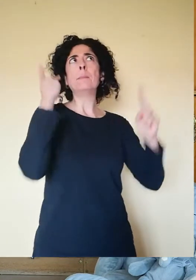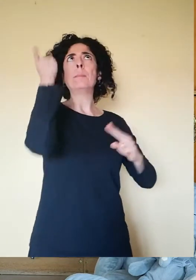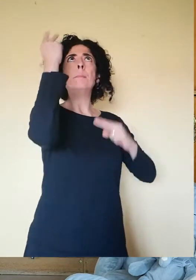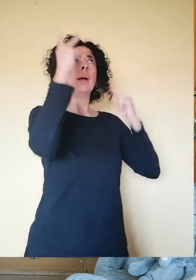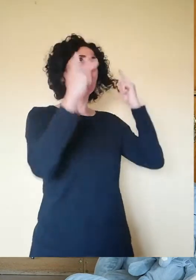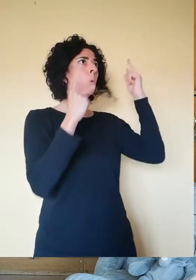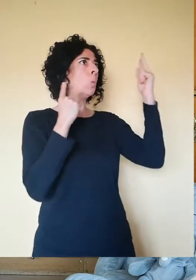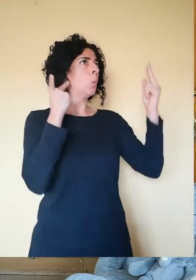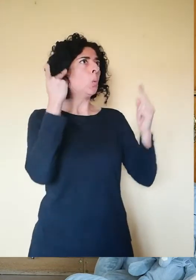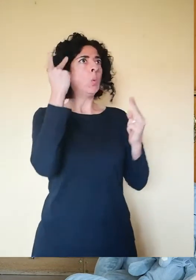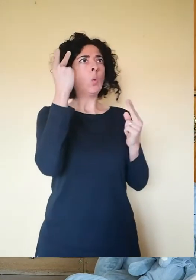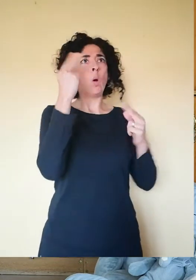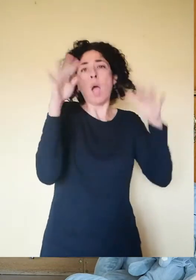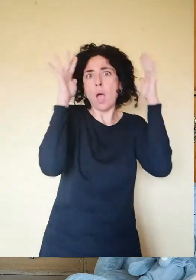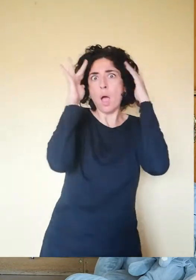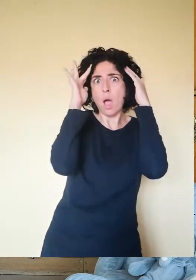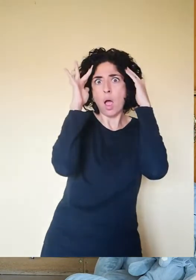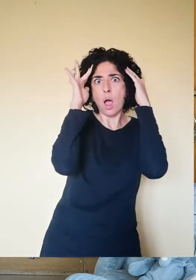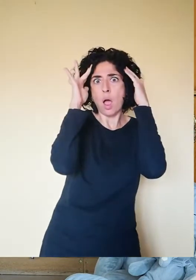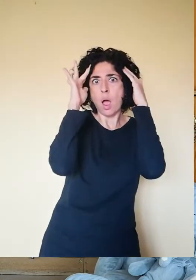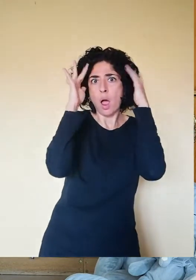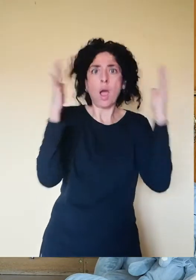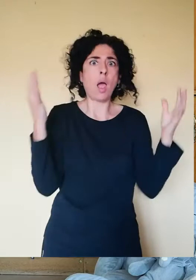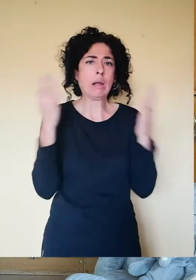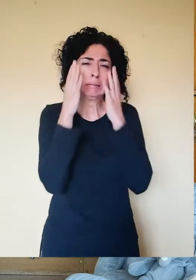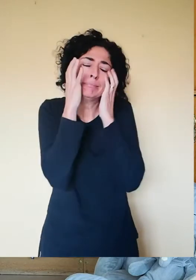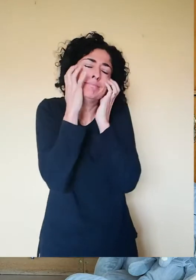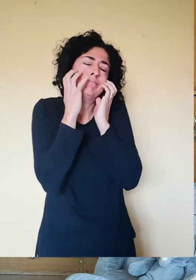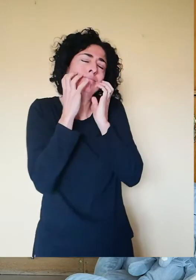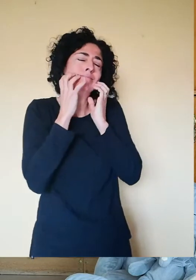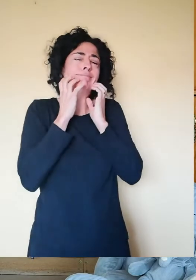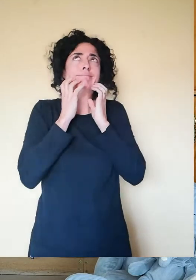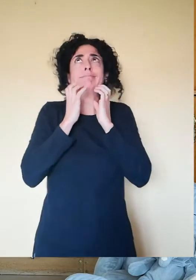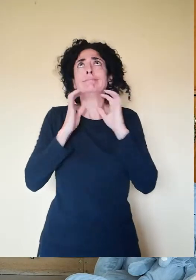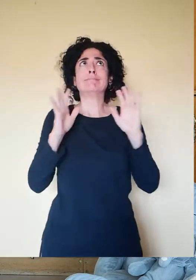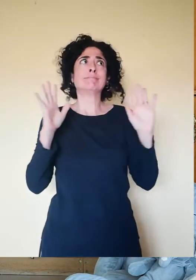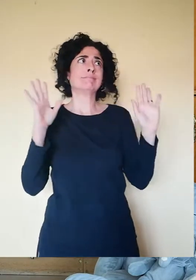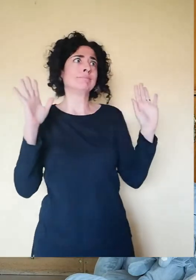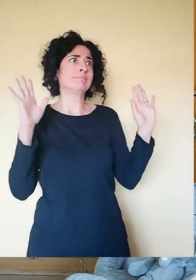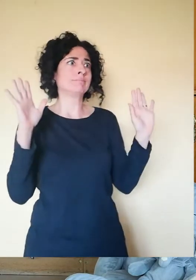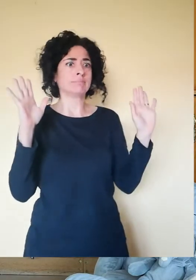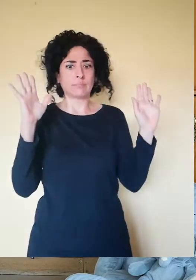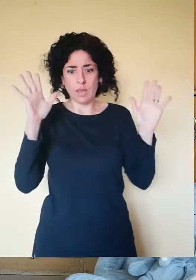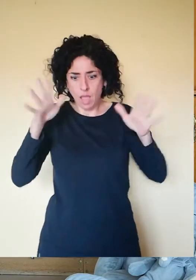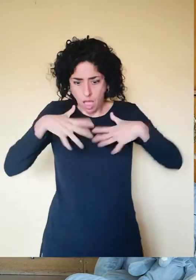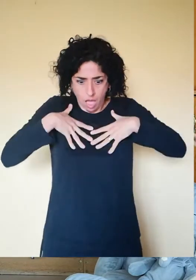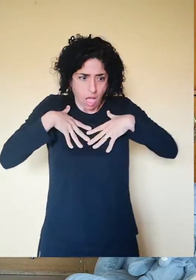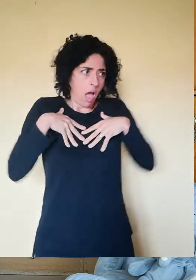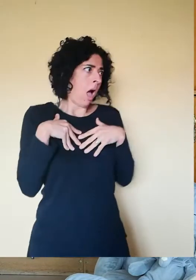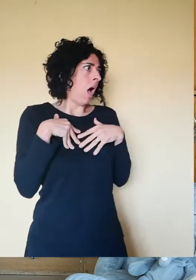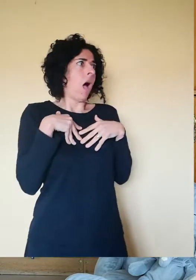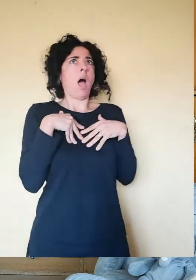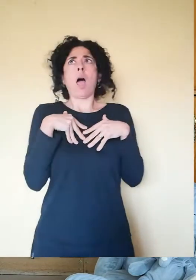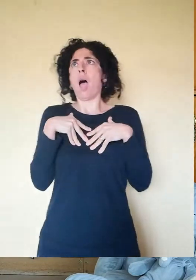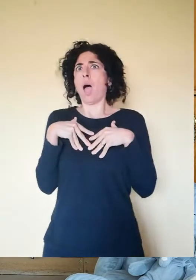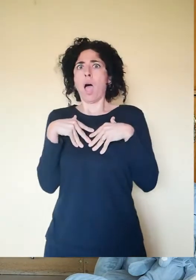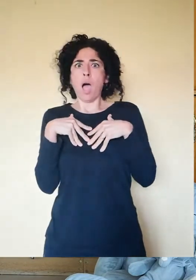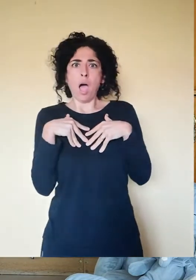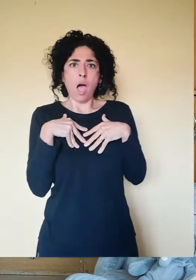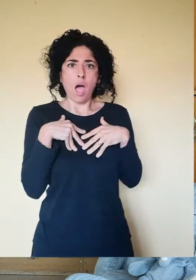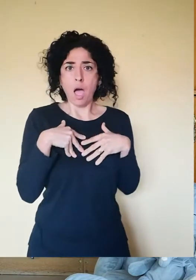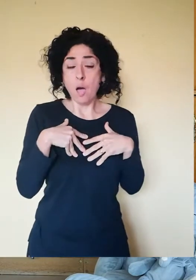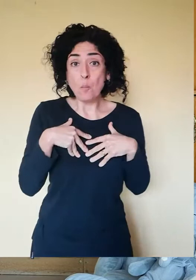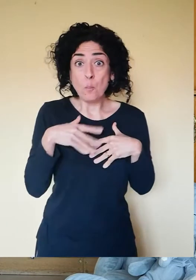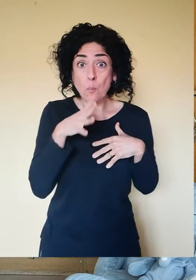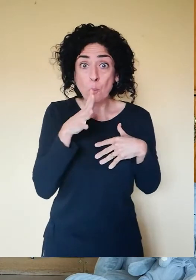la peluquería. Pero ¡qué tristeza y qué enorme